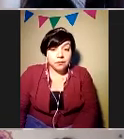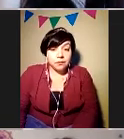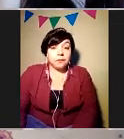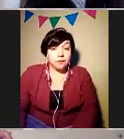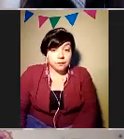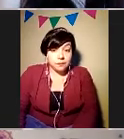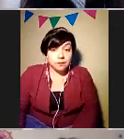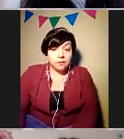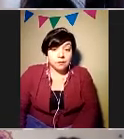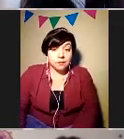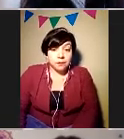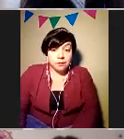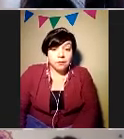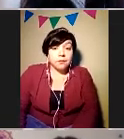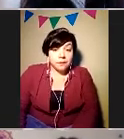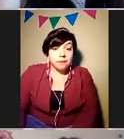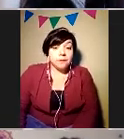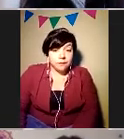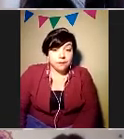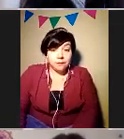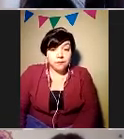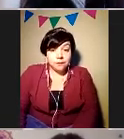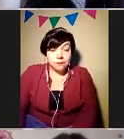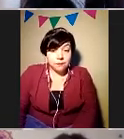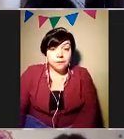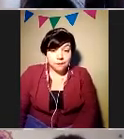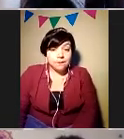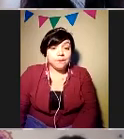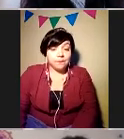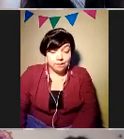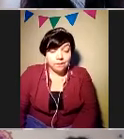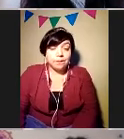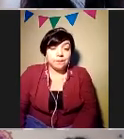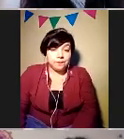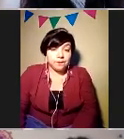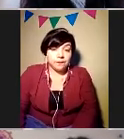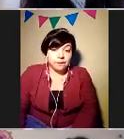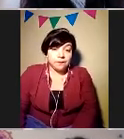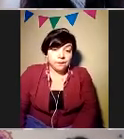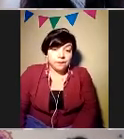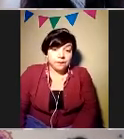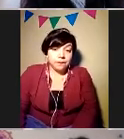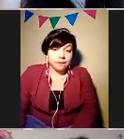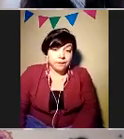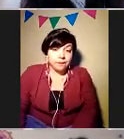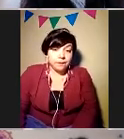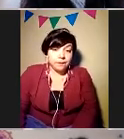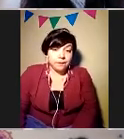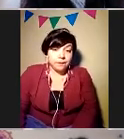Y que es normal escribir menos por sueldo mínimo. Te lo normalizan y estás bien. Y esa es tu pega. Tú como costurera estás